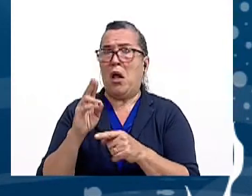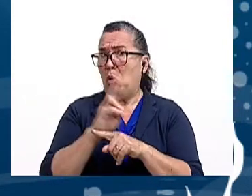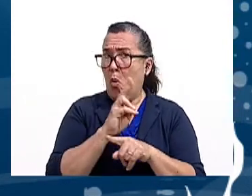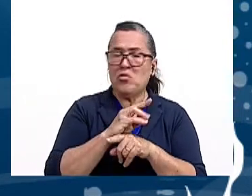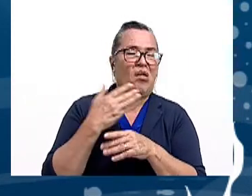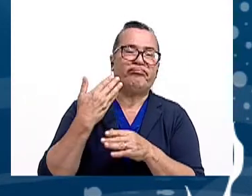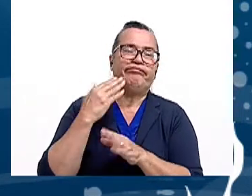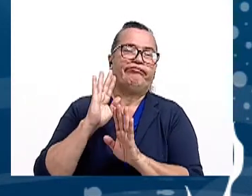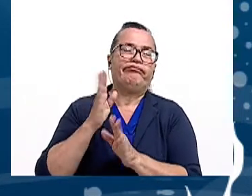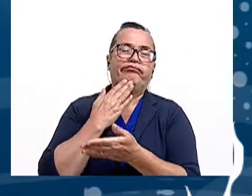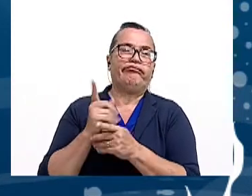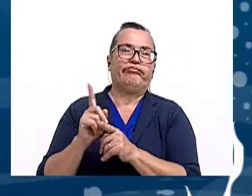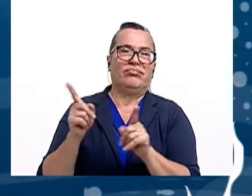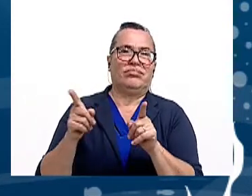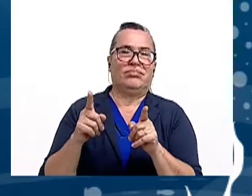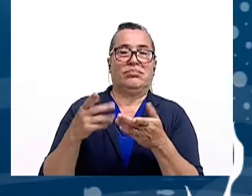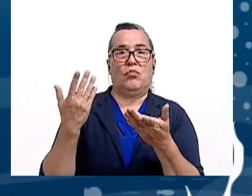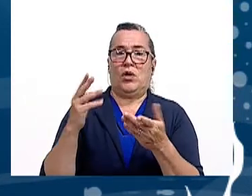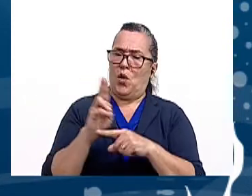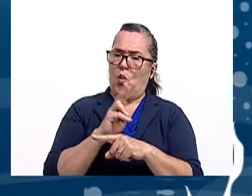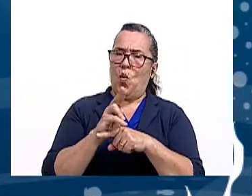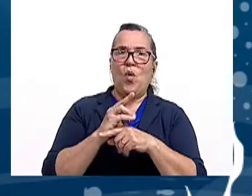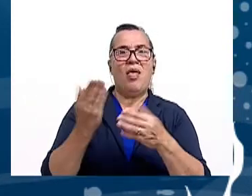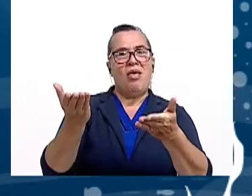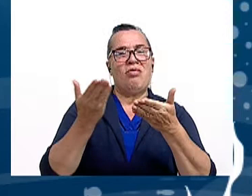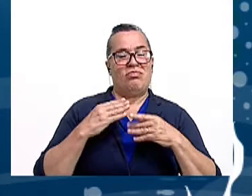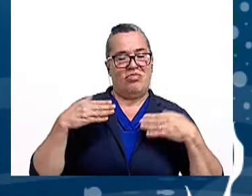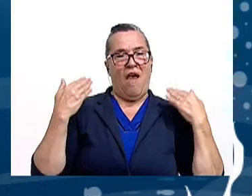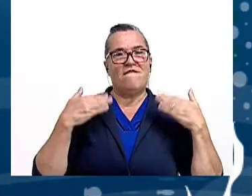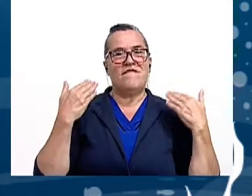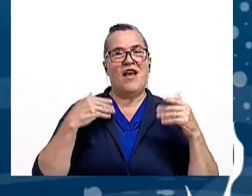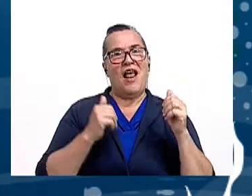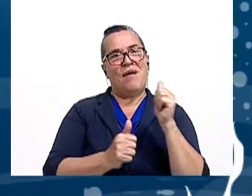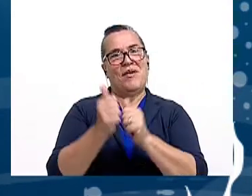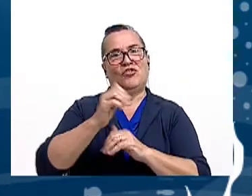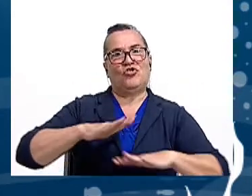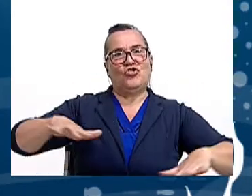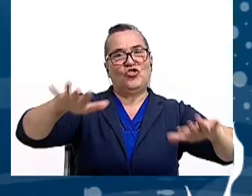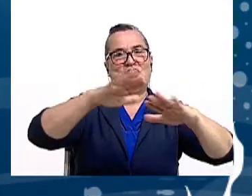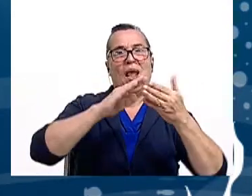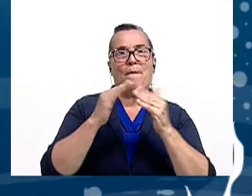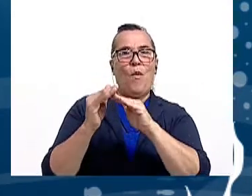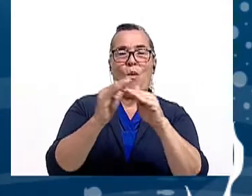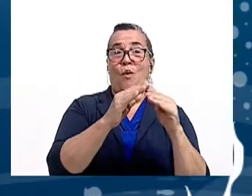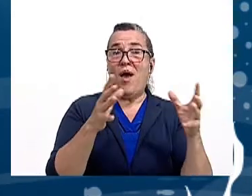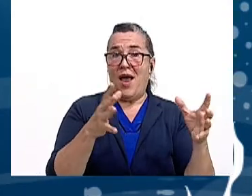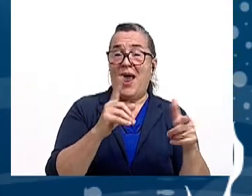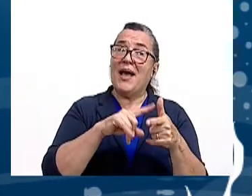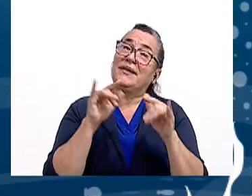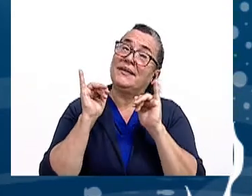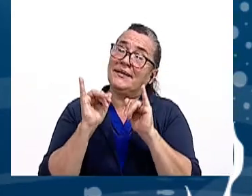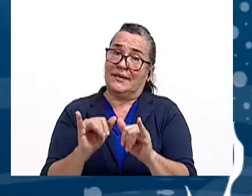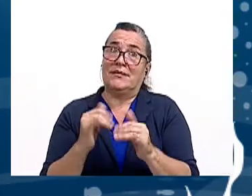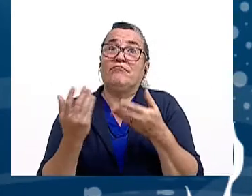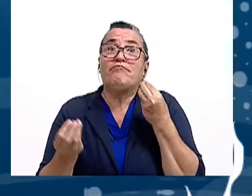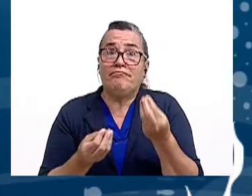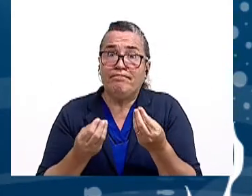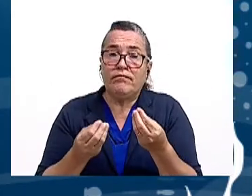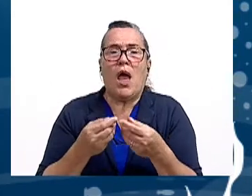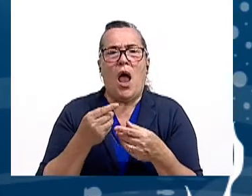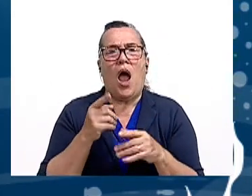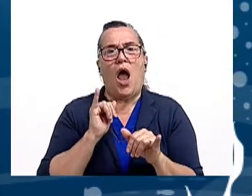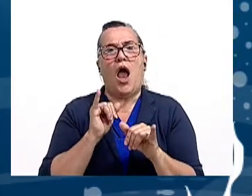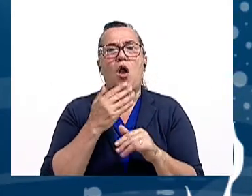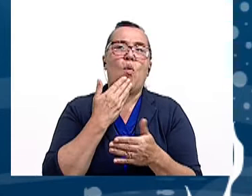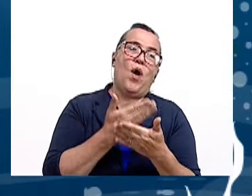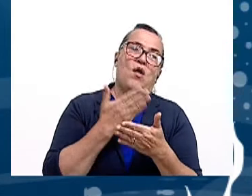útiles iban a dar felicidad a la mayor parte de la población y así era como se calificaba